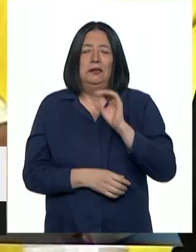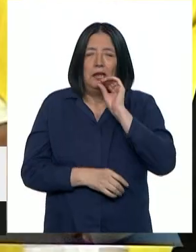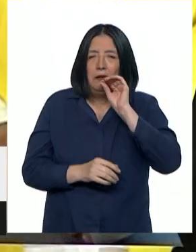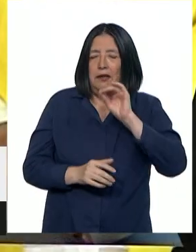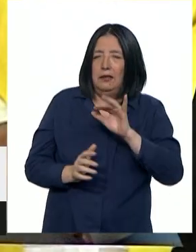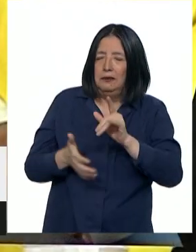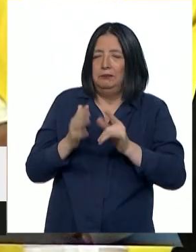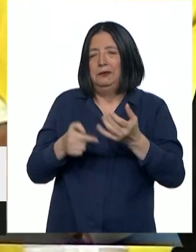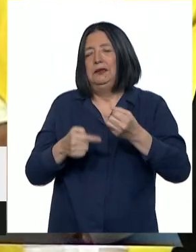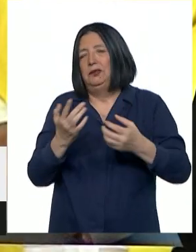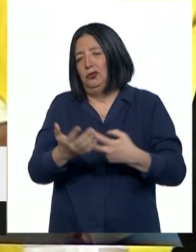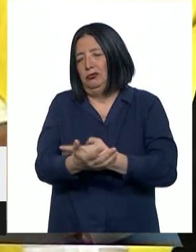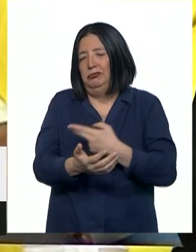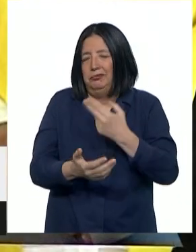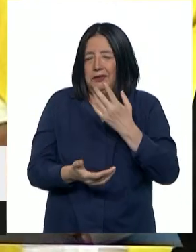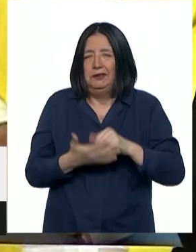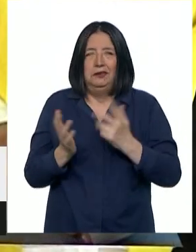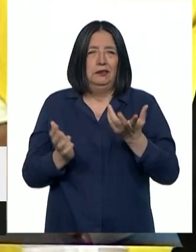ovejas.